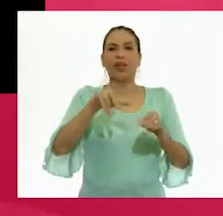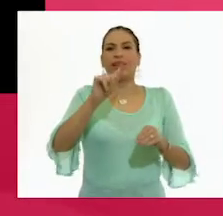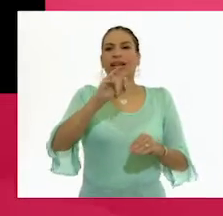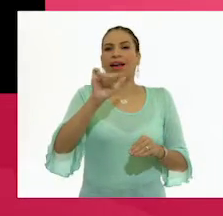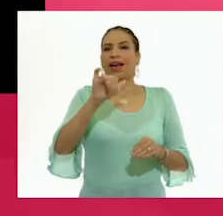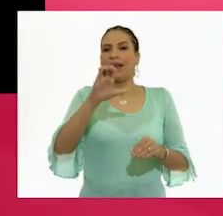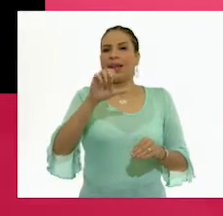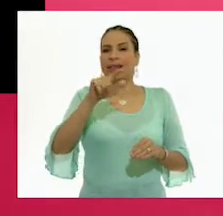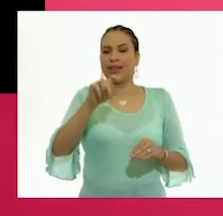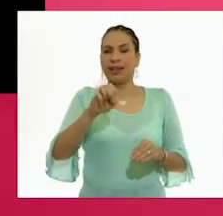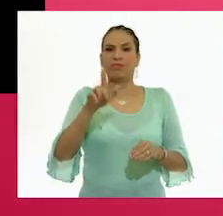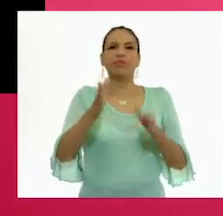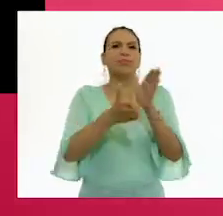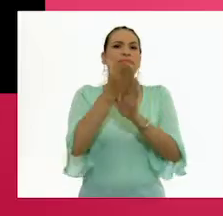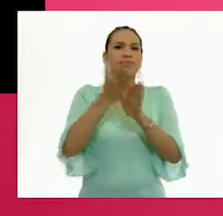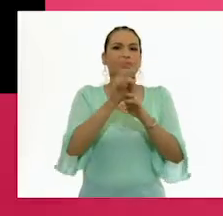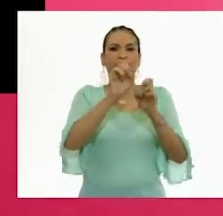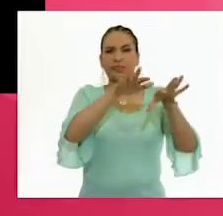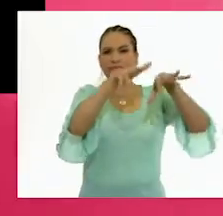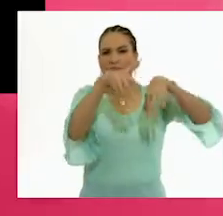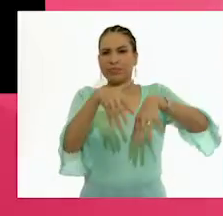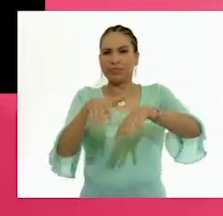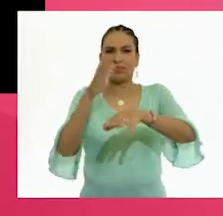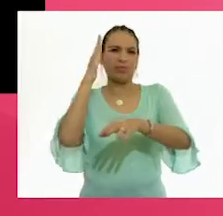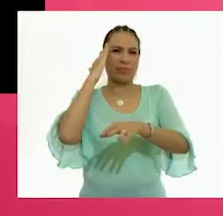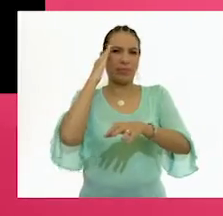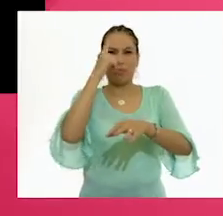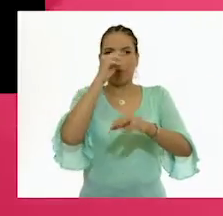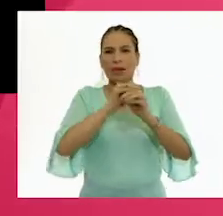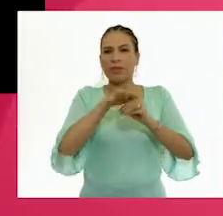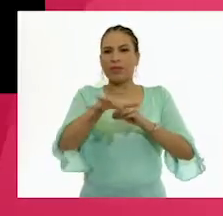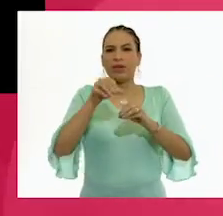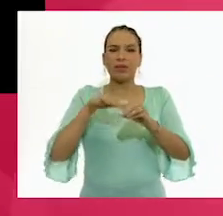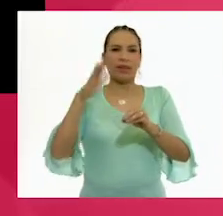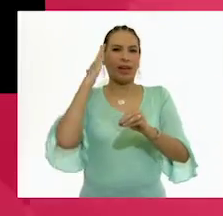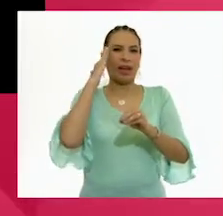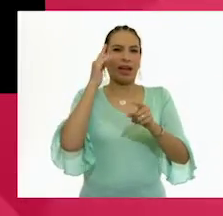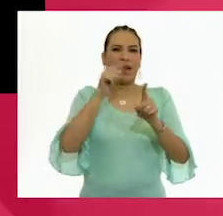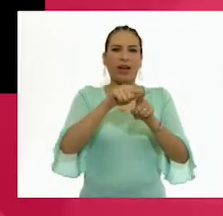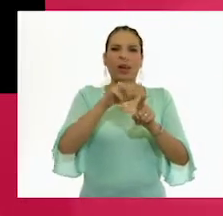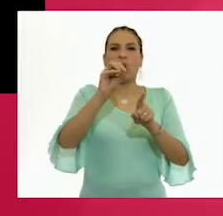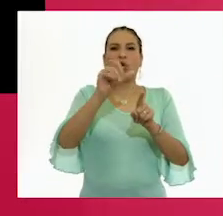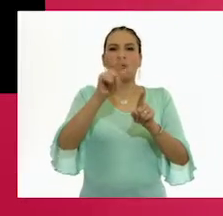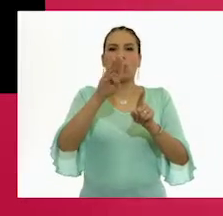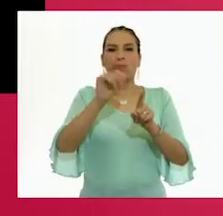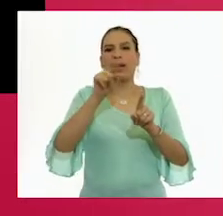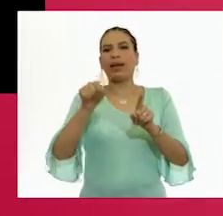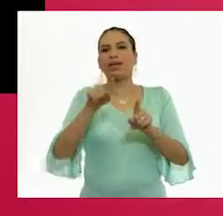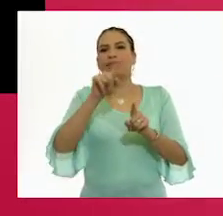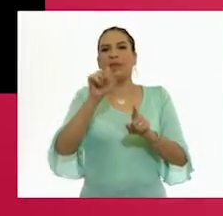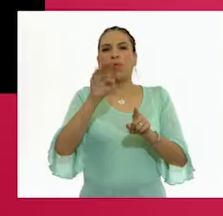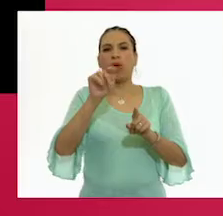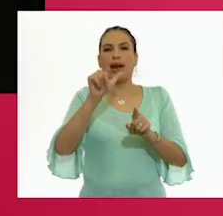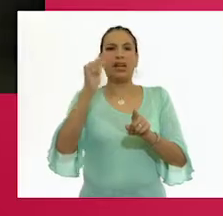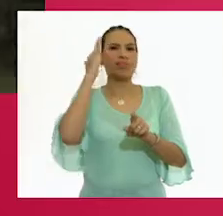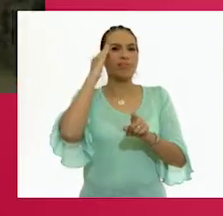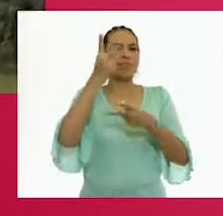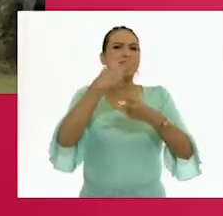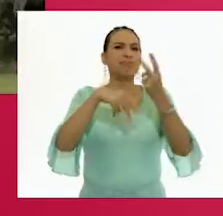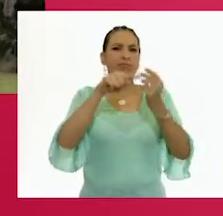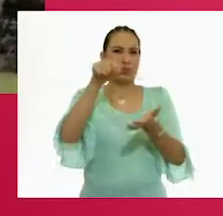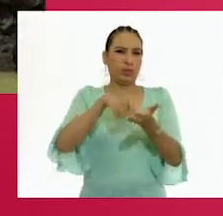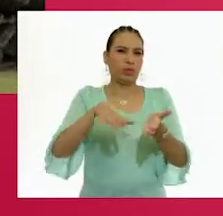Construir un acueducto que surtiera tanto a Otumba como a Zempoala y este acueducto partía precisamente